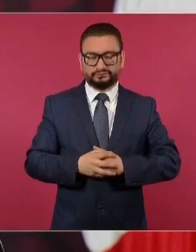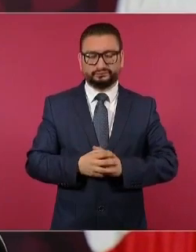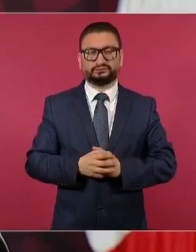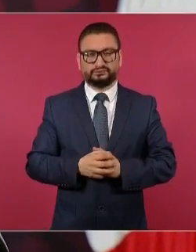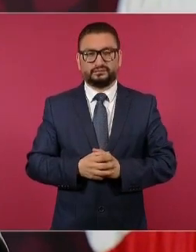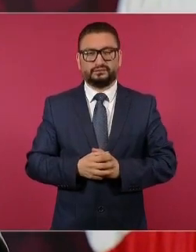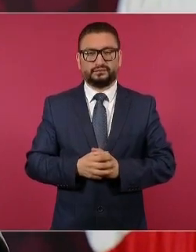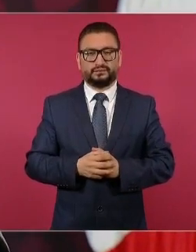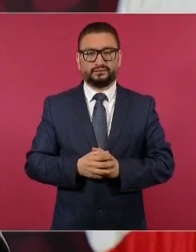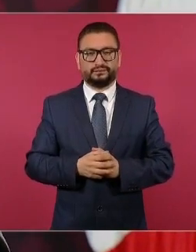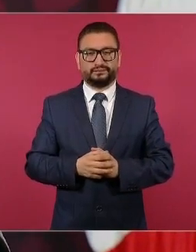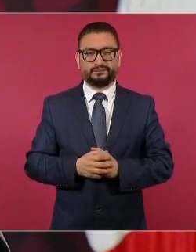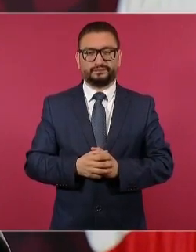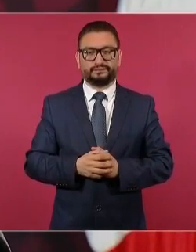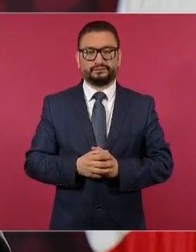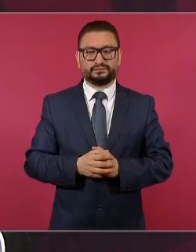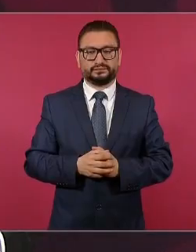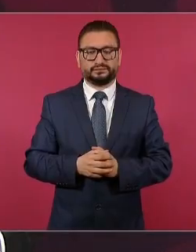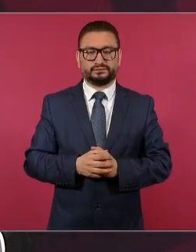Y